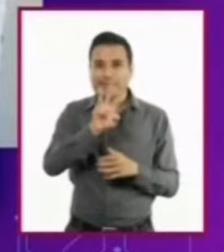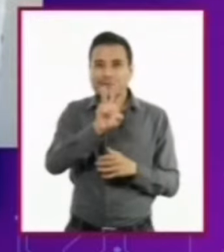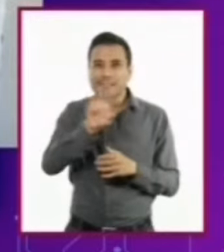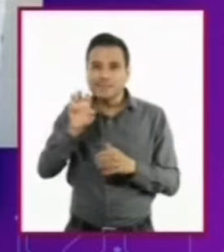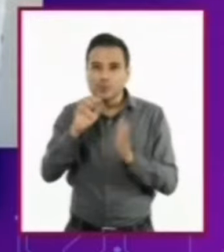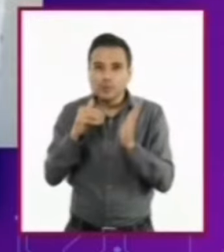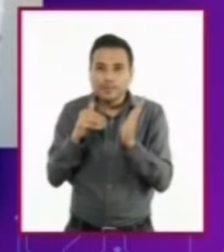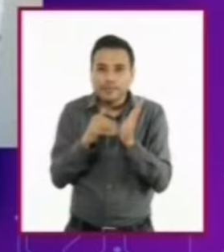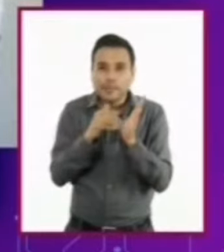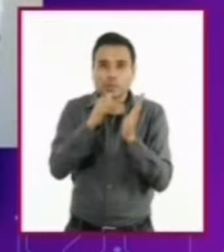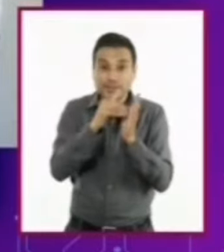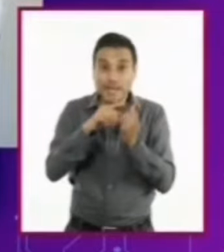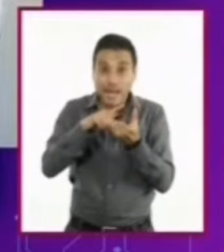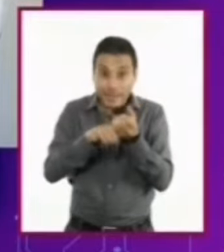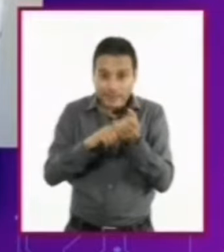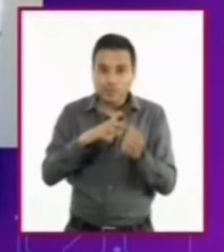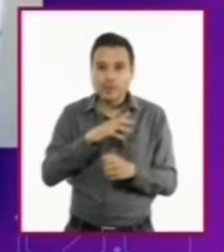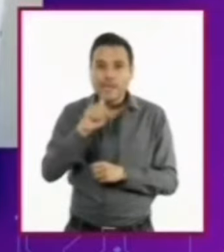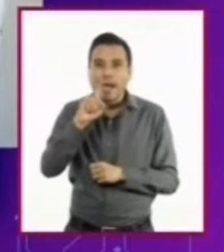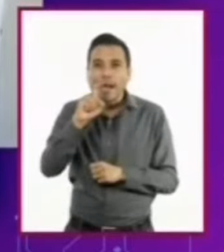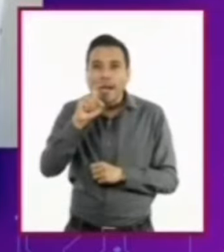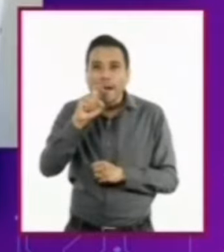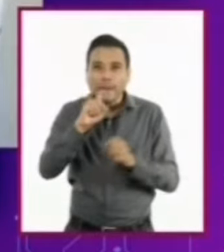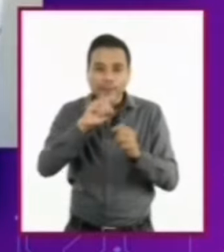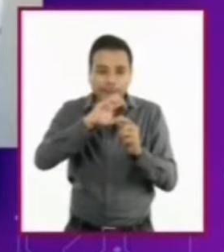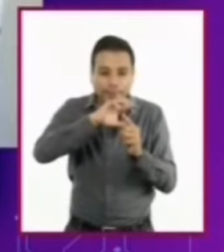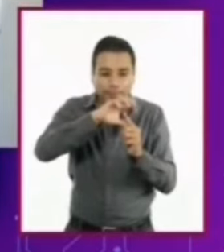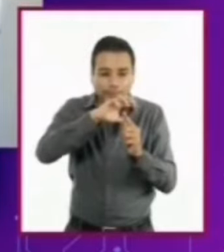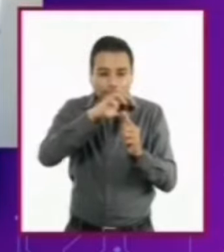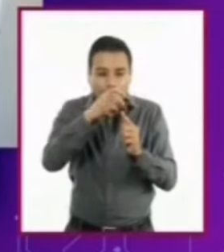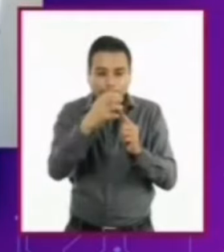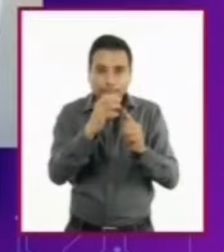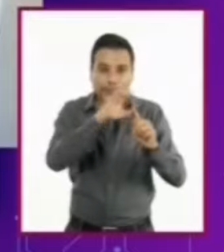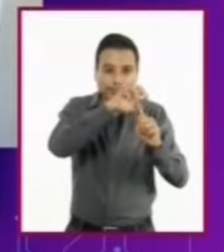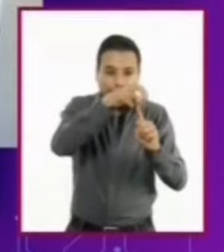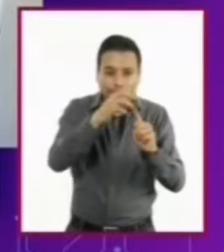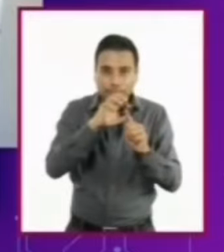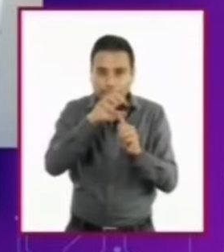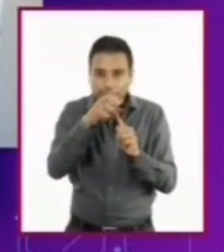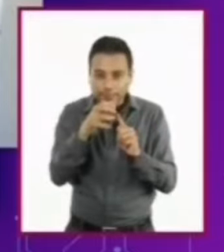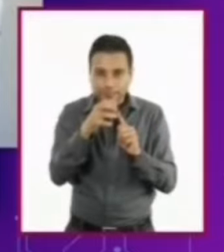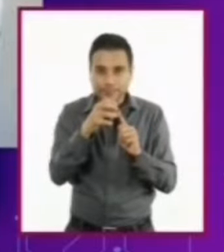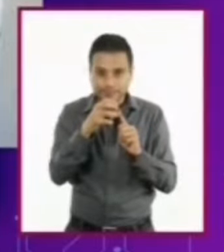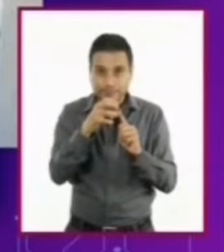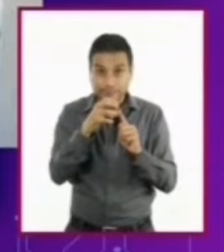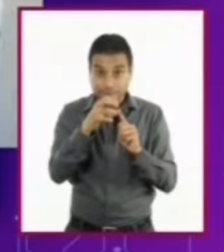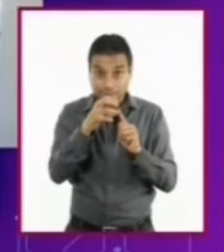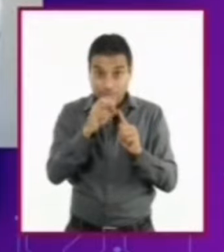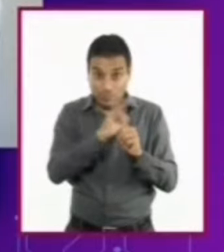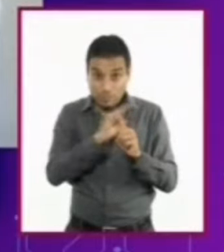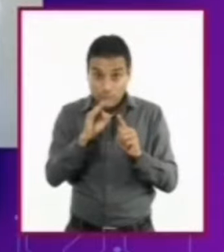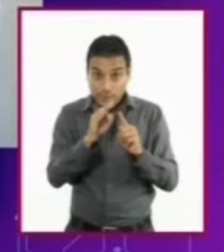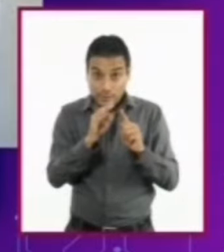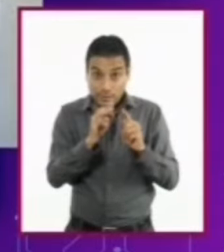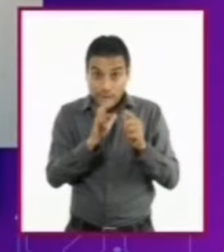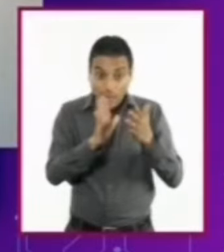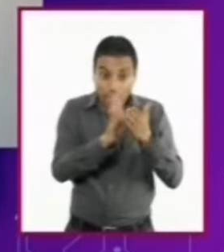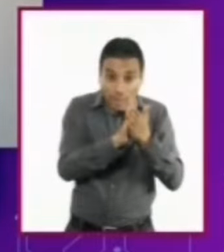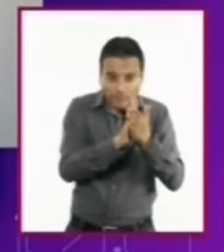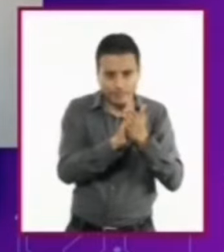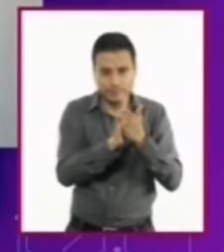capa delgada de líquido, la cual evita que las paredes alveolares se peguen entre sí y se colapsen al exhalar el